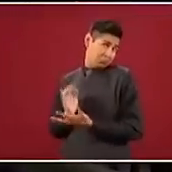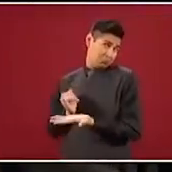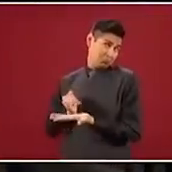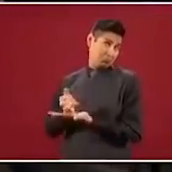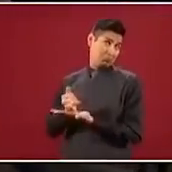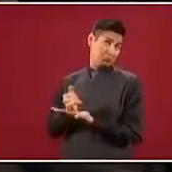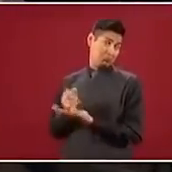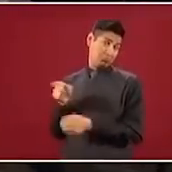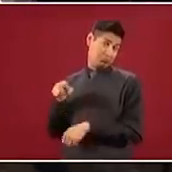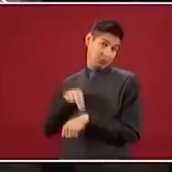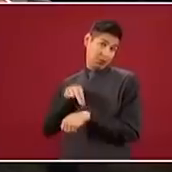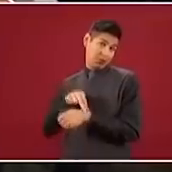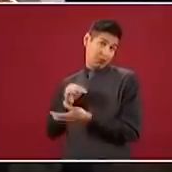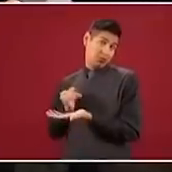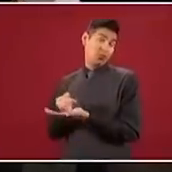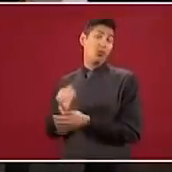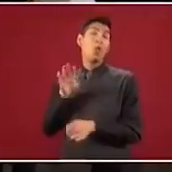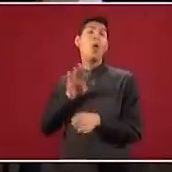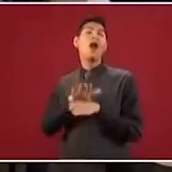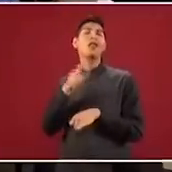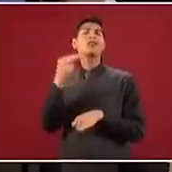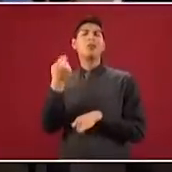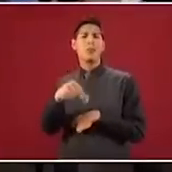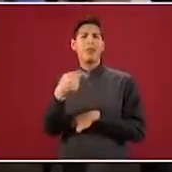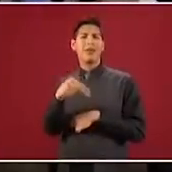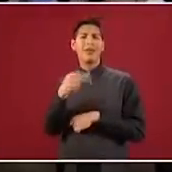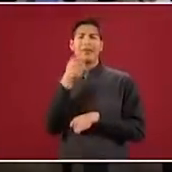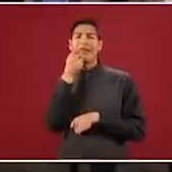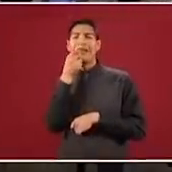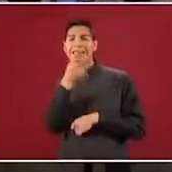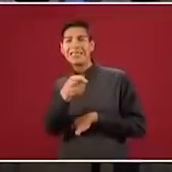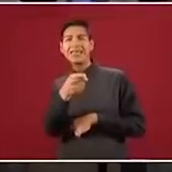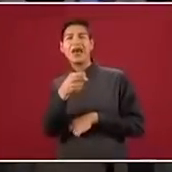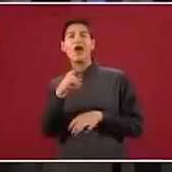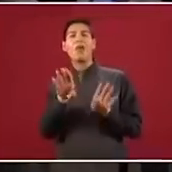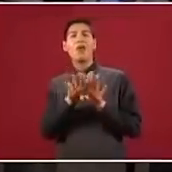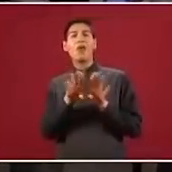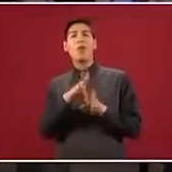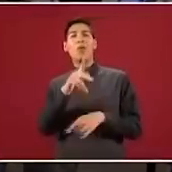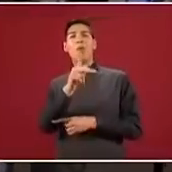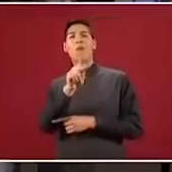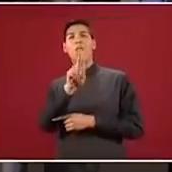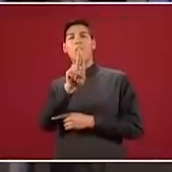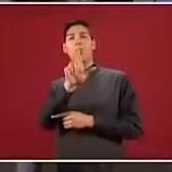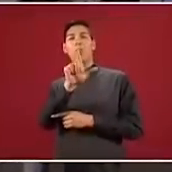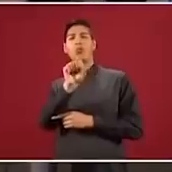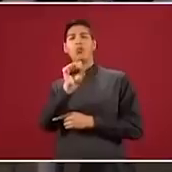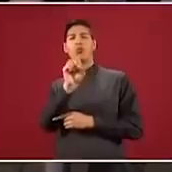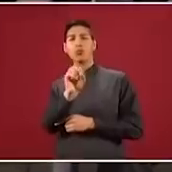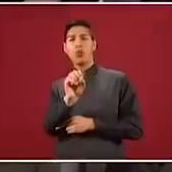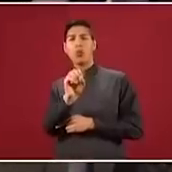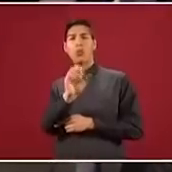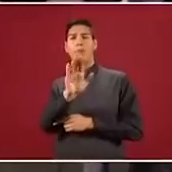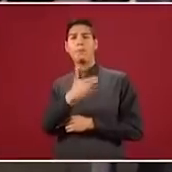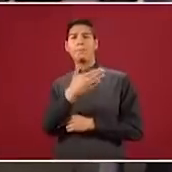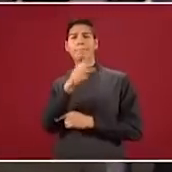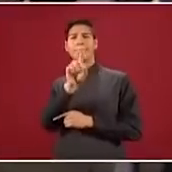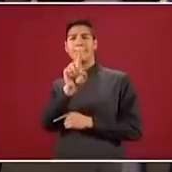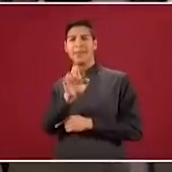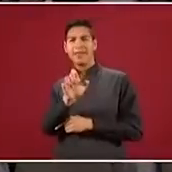médicos, se le va a llamar el pulso de la salud. Yo era partidario